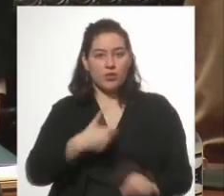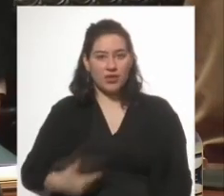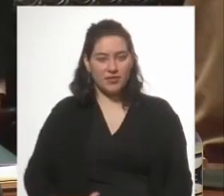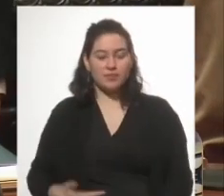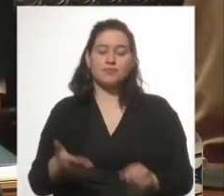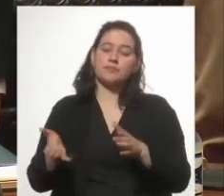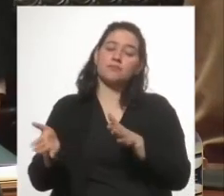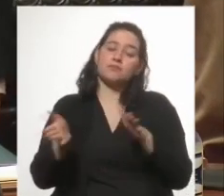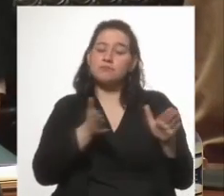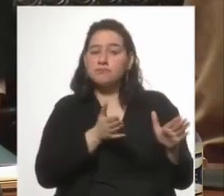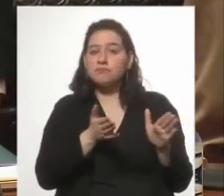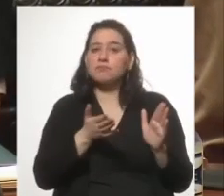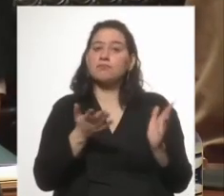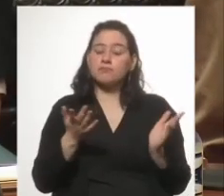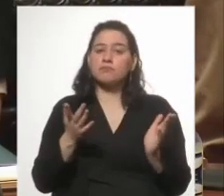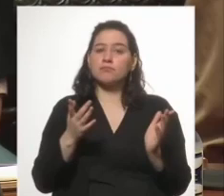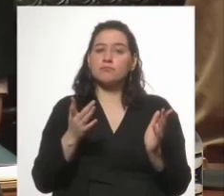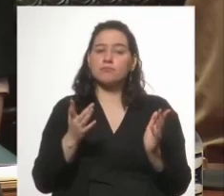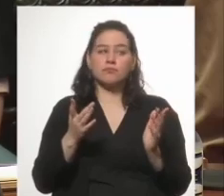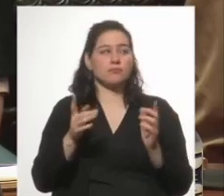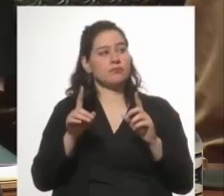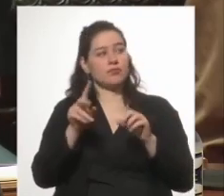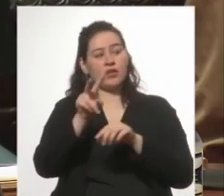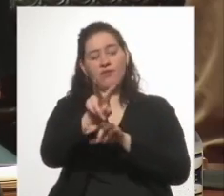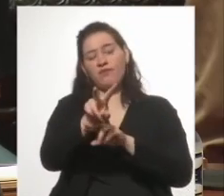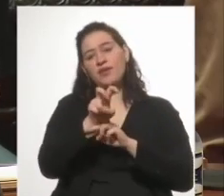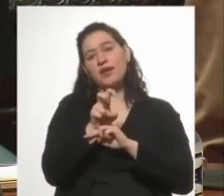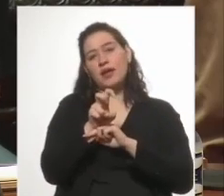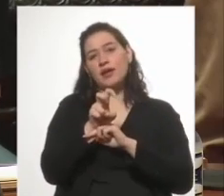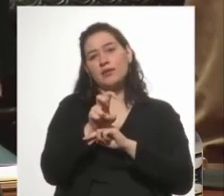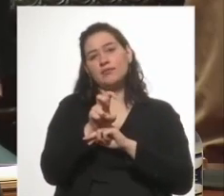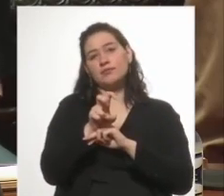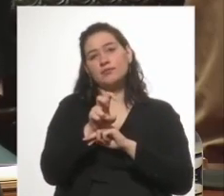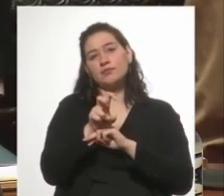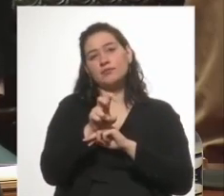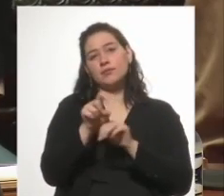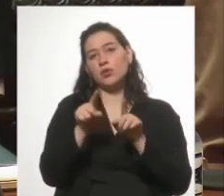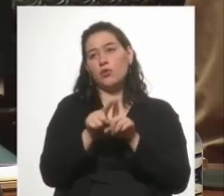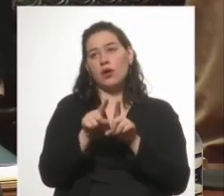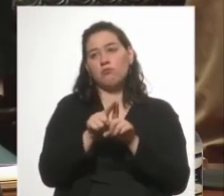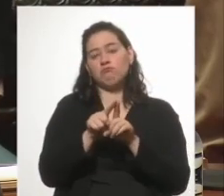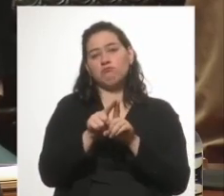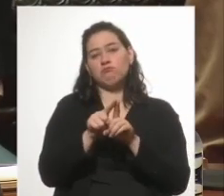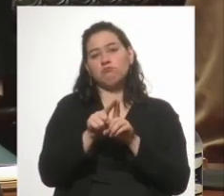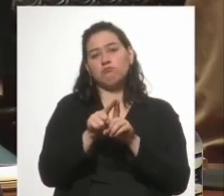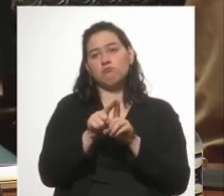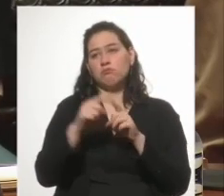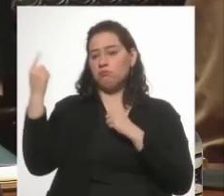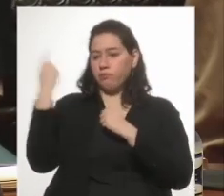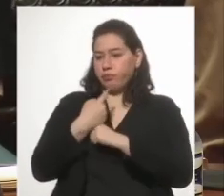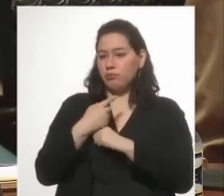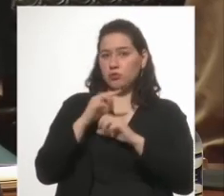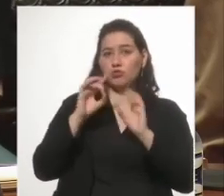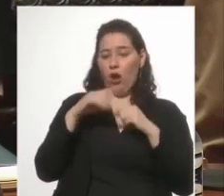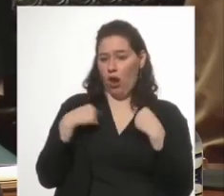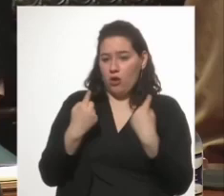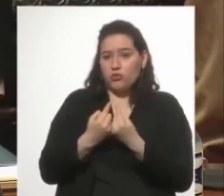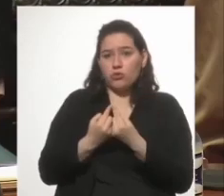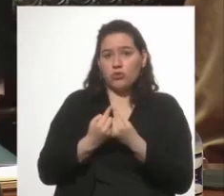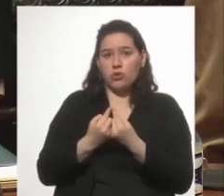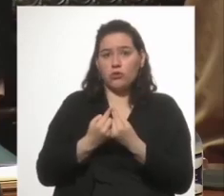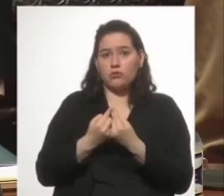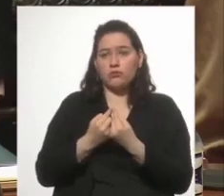embargo, la Fiscalía nos imputó solo a nosotros y